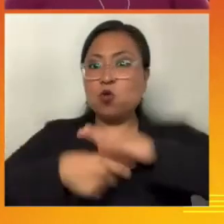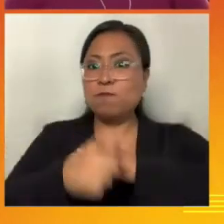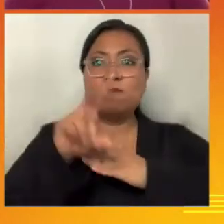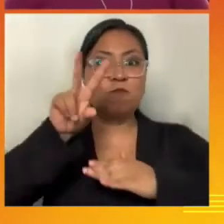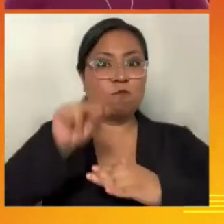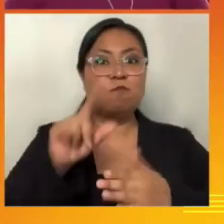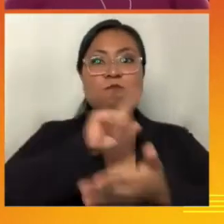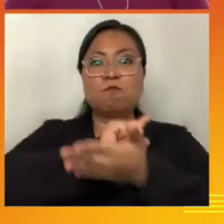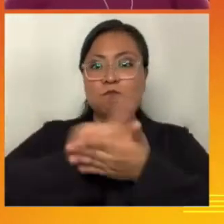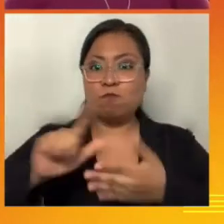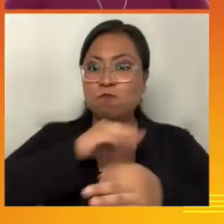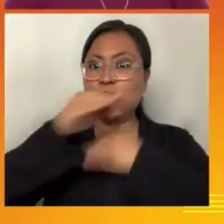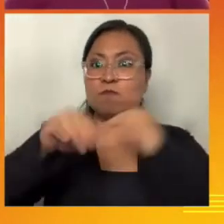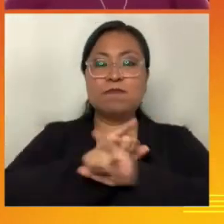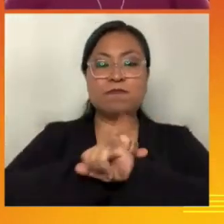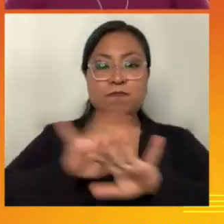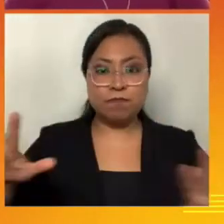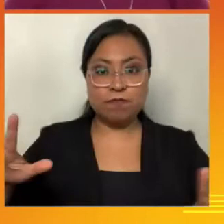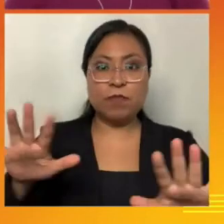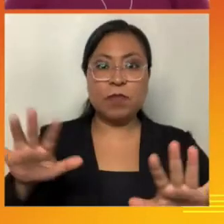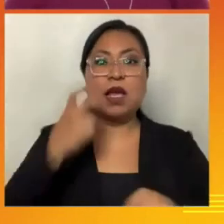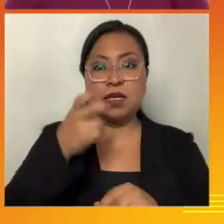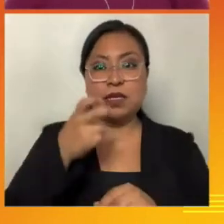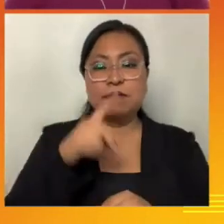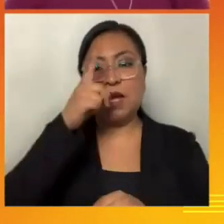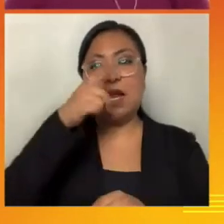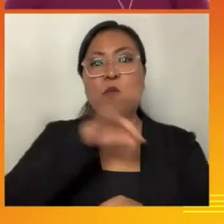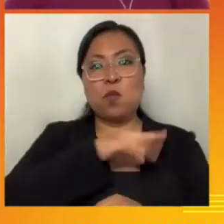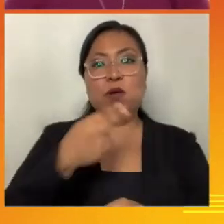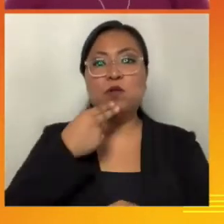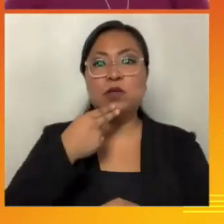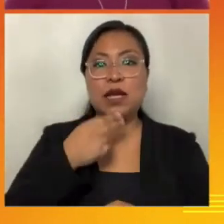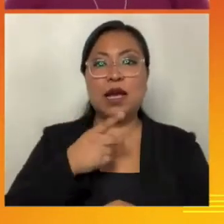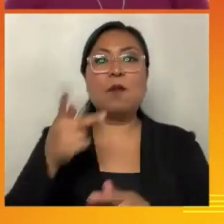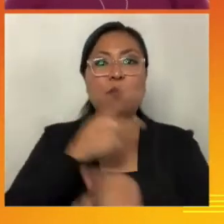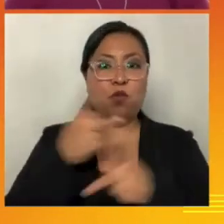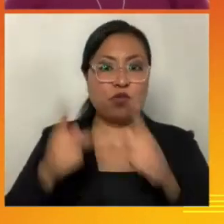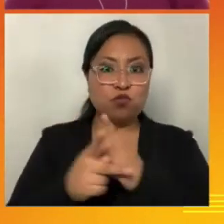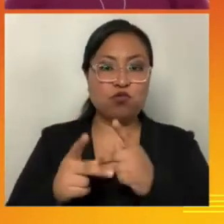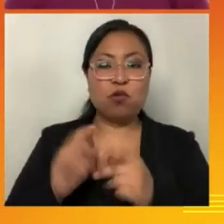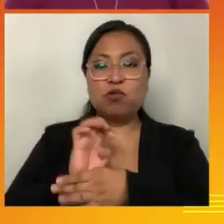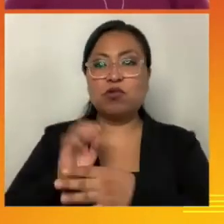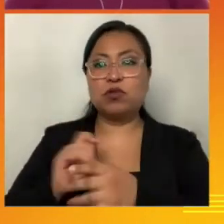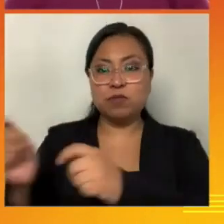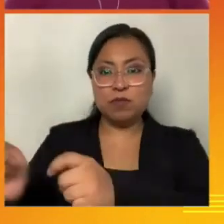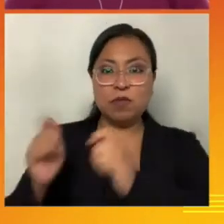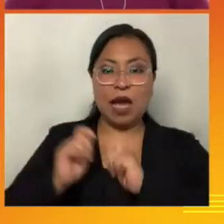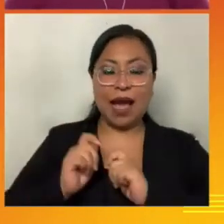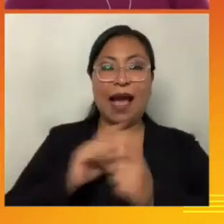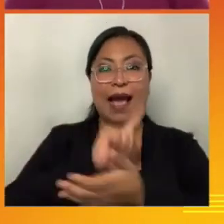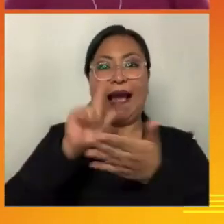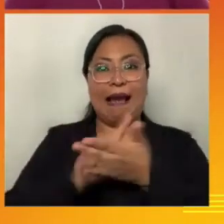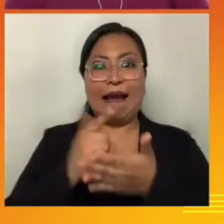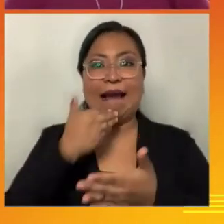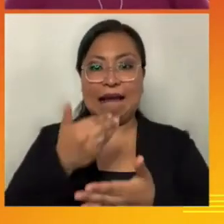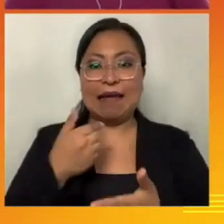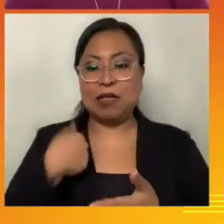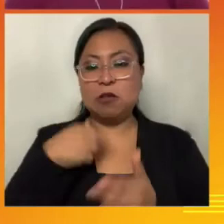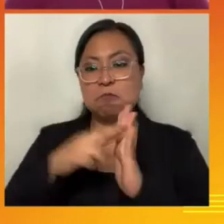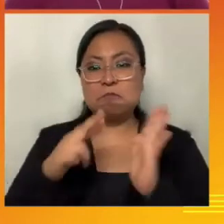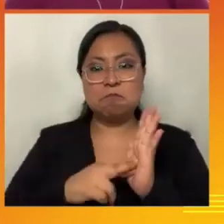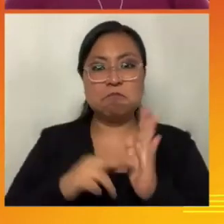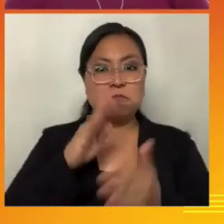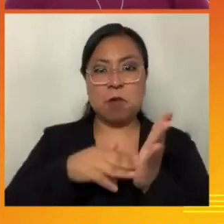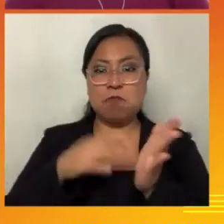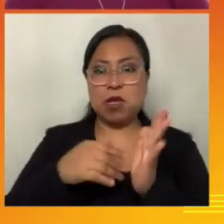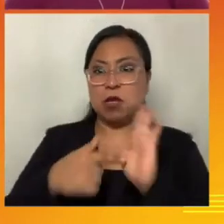las organizaciones usuarias de sus productos pues cumplen con los requerimientos legales básicos, ¿no? De la legislación mexicana acá en